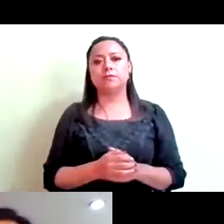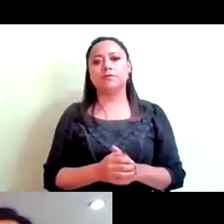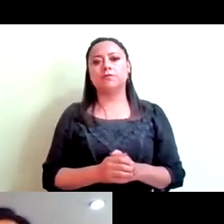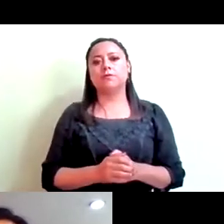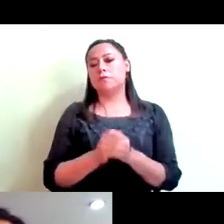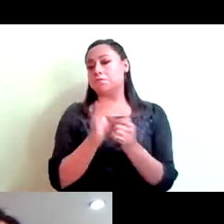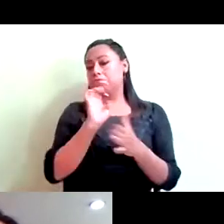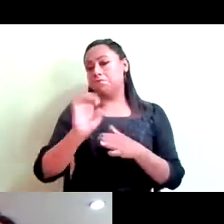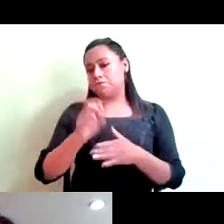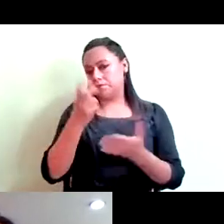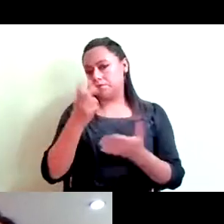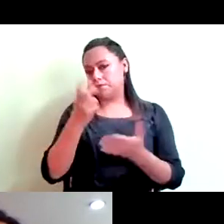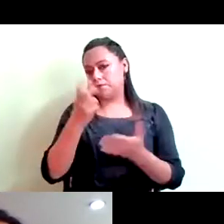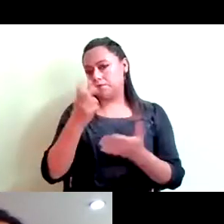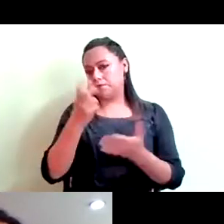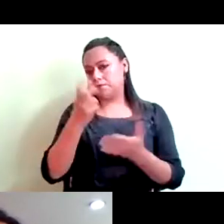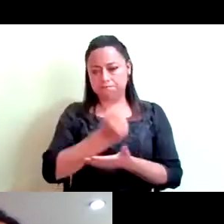referencia con las modificaciones propuestas.